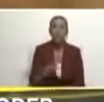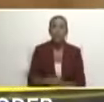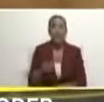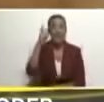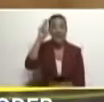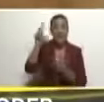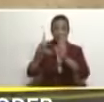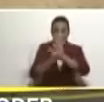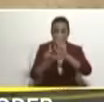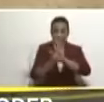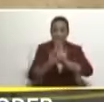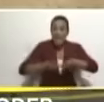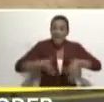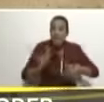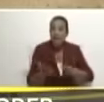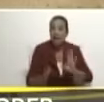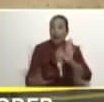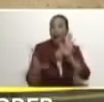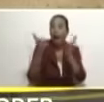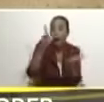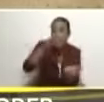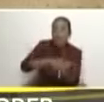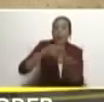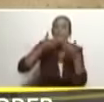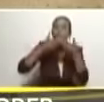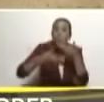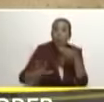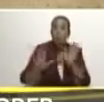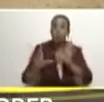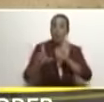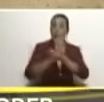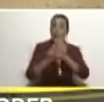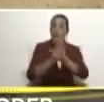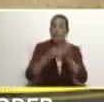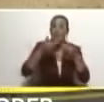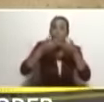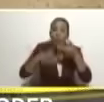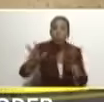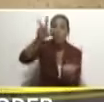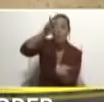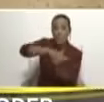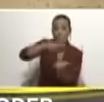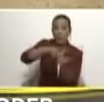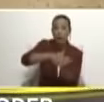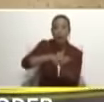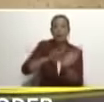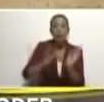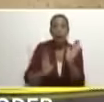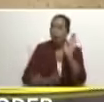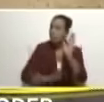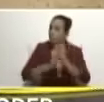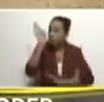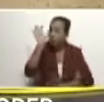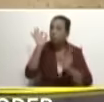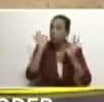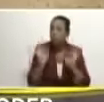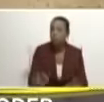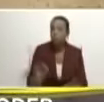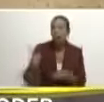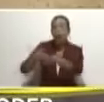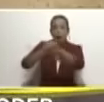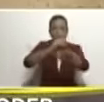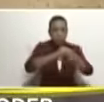ley va a jugar un papel muy importante para avanzar en este